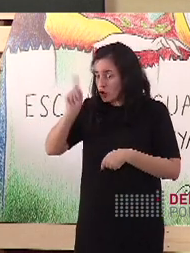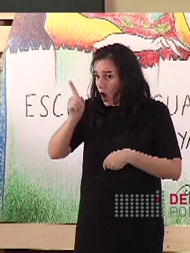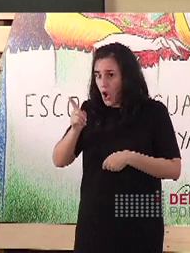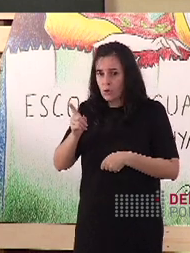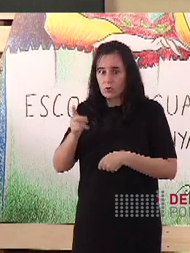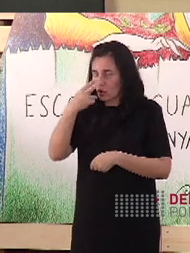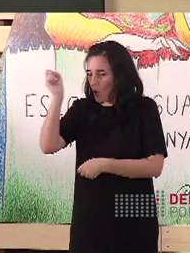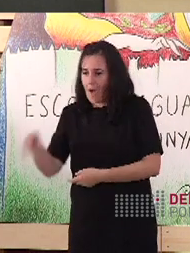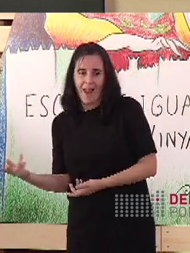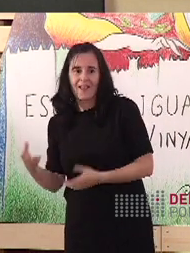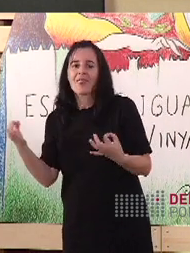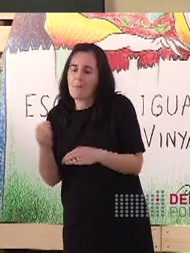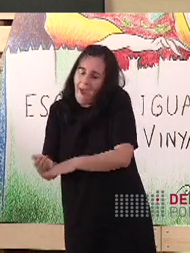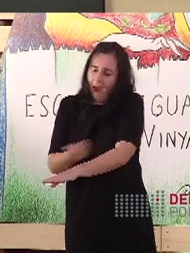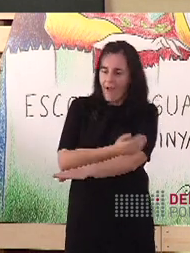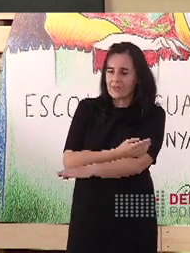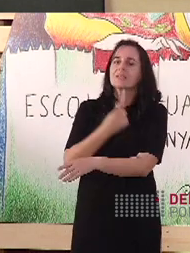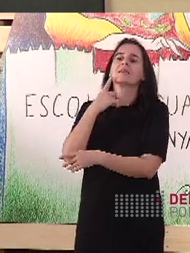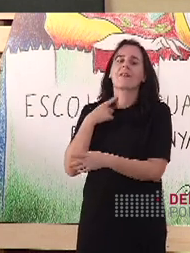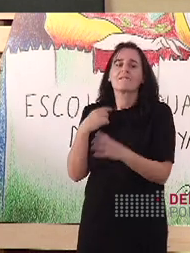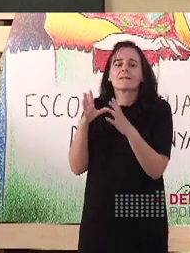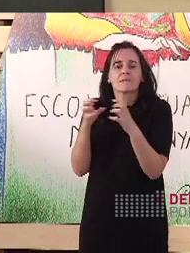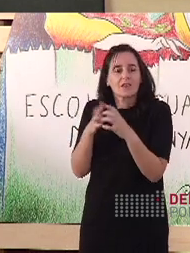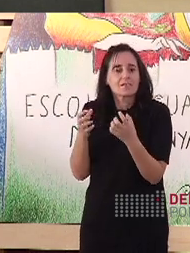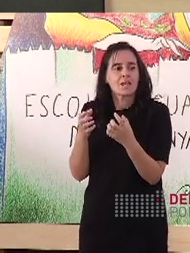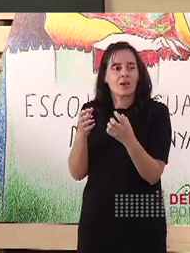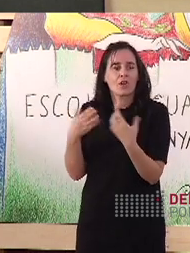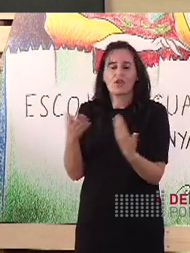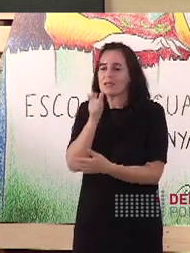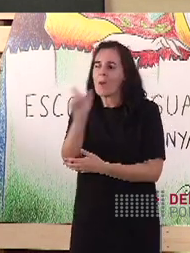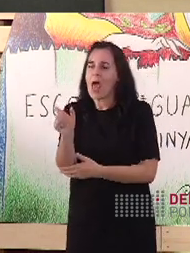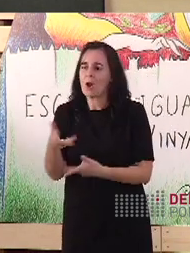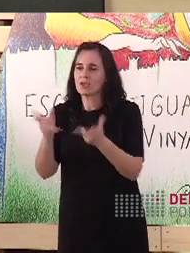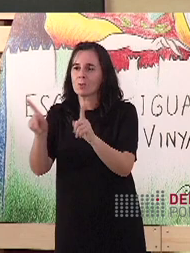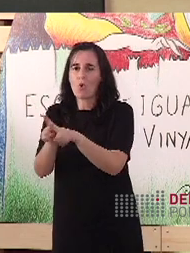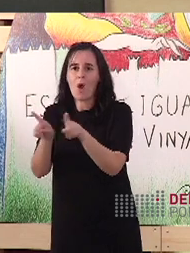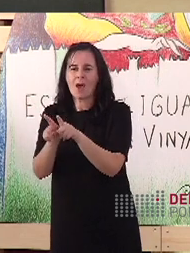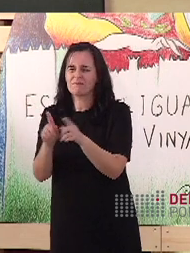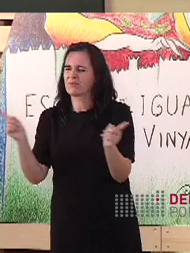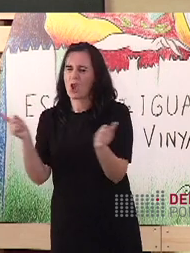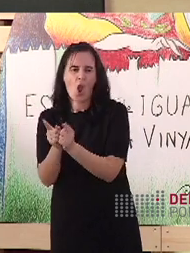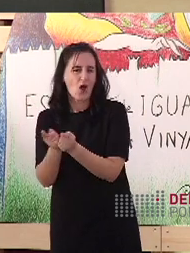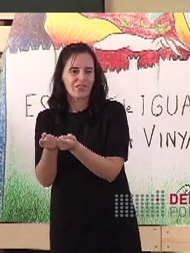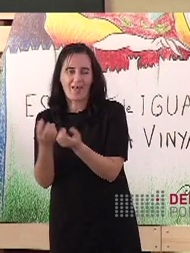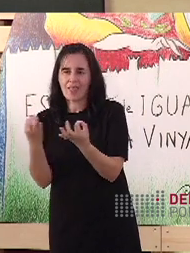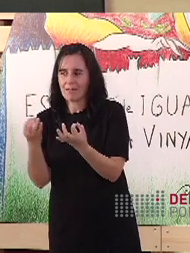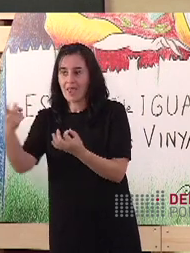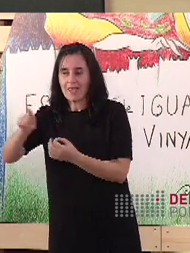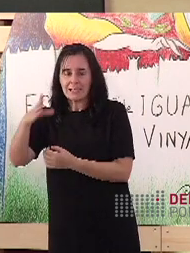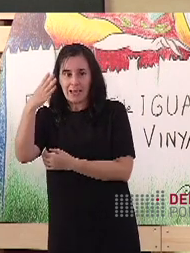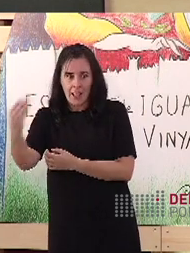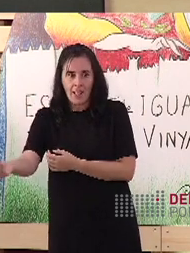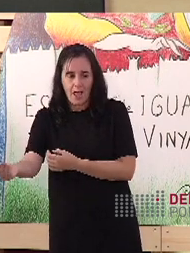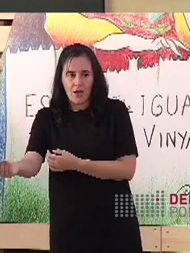que partir del deseo. Por eso decía que la palabra se queda pequeña a la hora de poder explicar, de que ellas entiendan que, como ella decía, claro, es